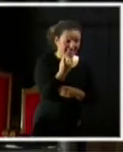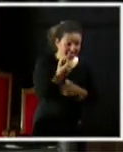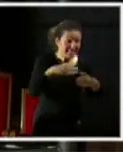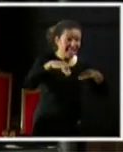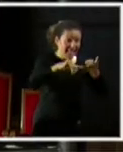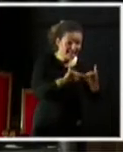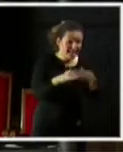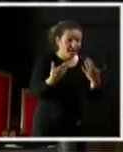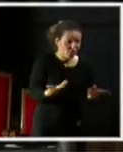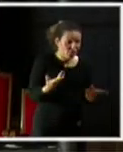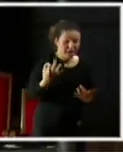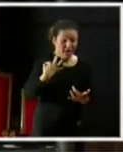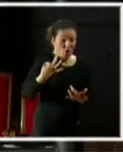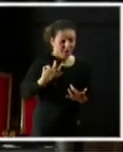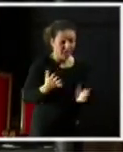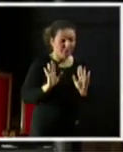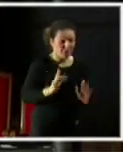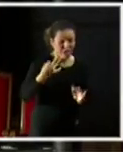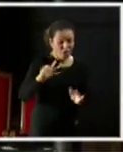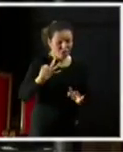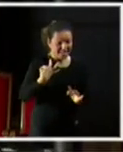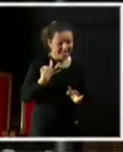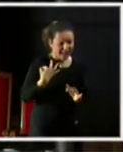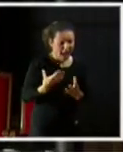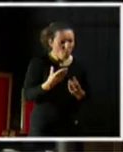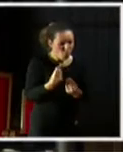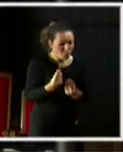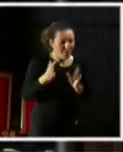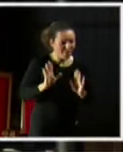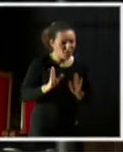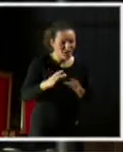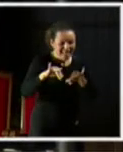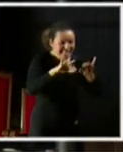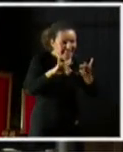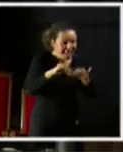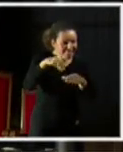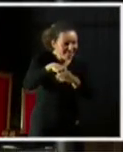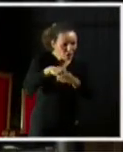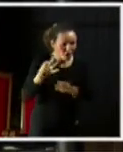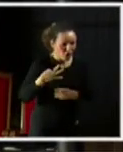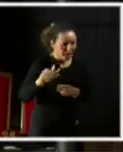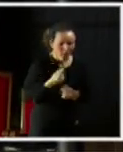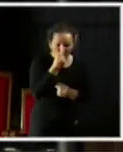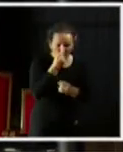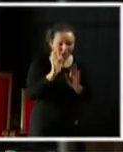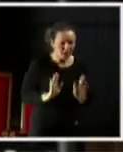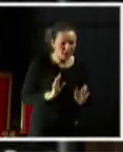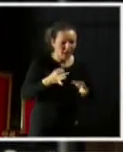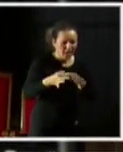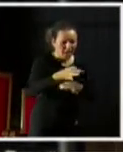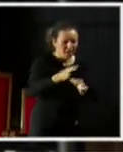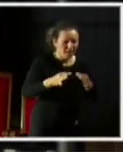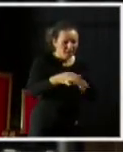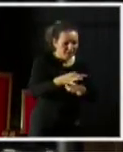la orina es muy abundante pero lleva muy poquita sal y de hecho en las branquias hay unas glándulas unas células especializadas también en retener es